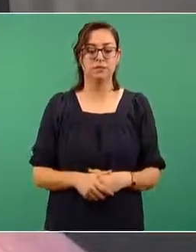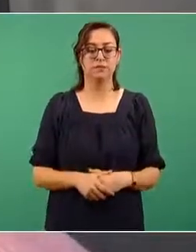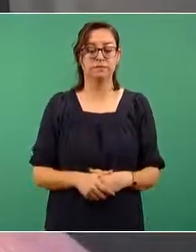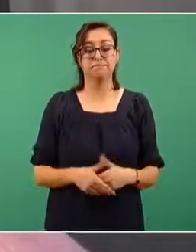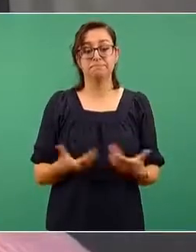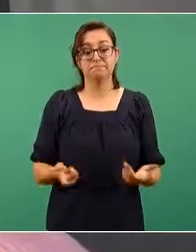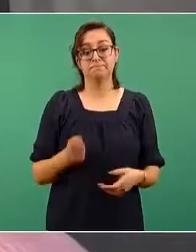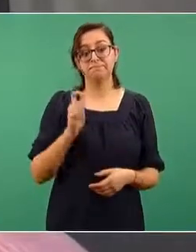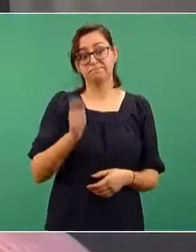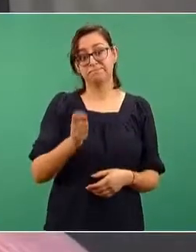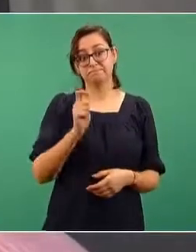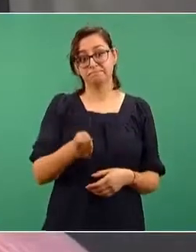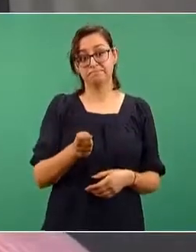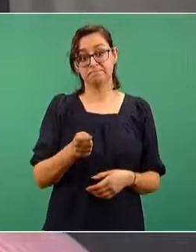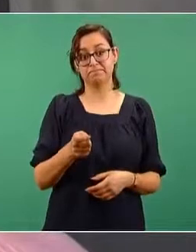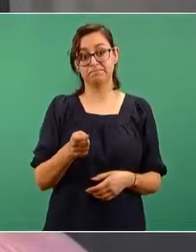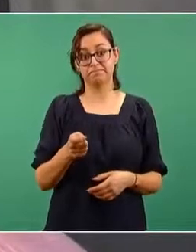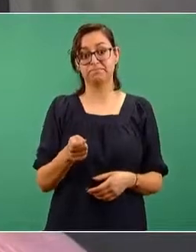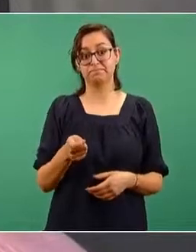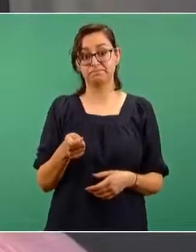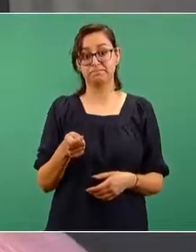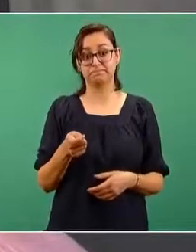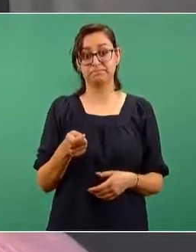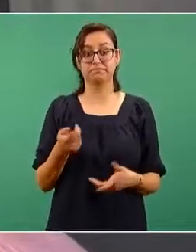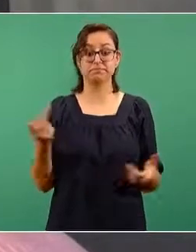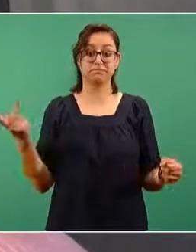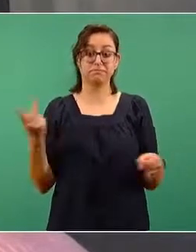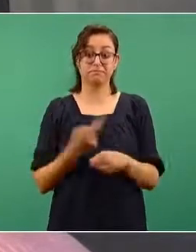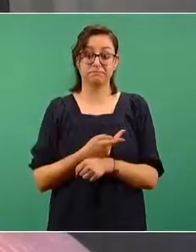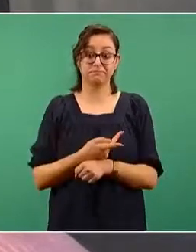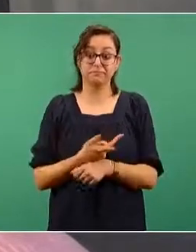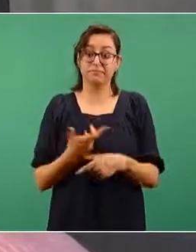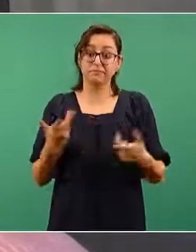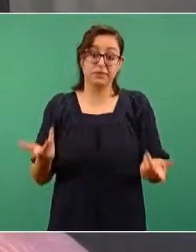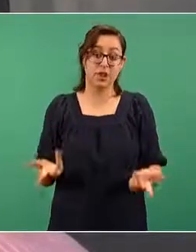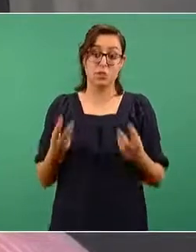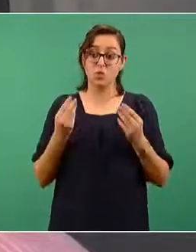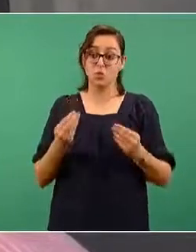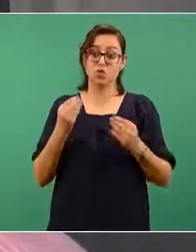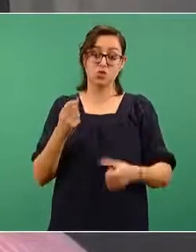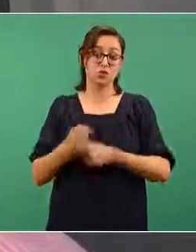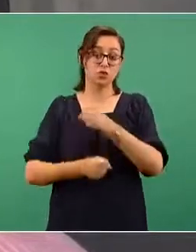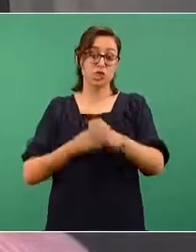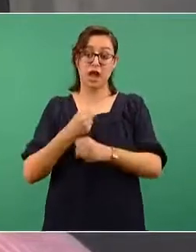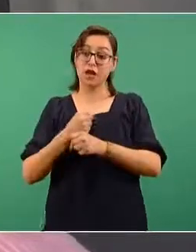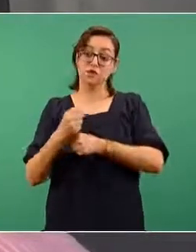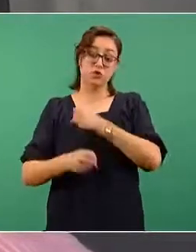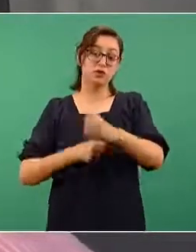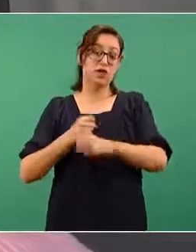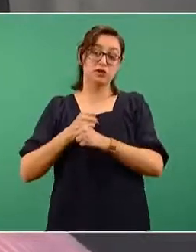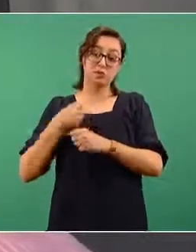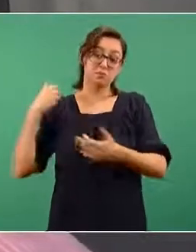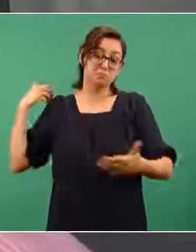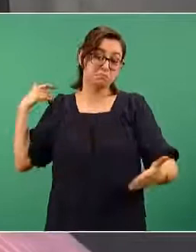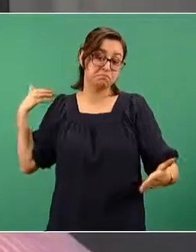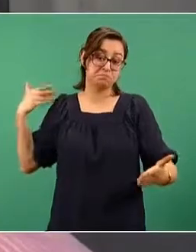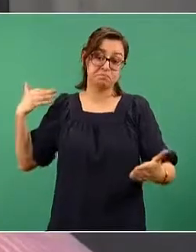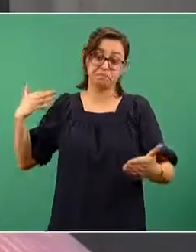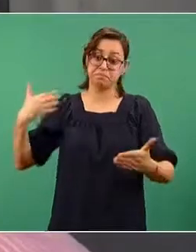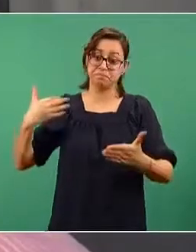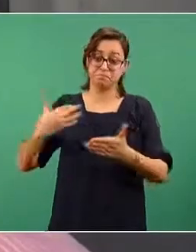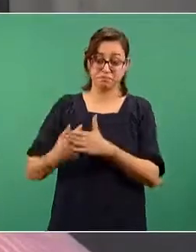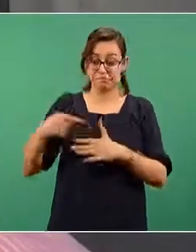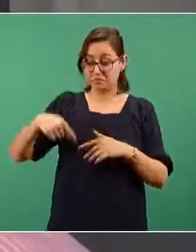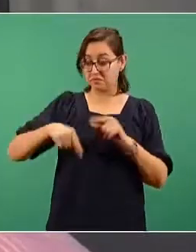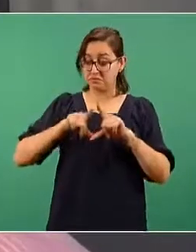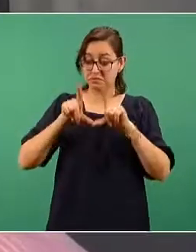luego refleja mucho las consecuencias de las políticas de ciencia y tecnología a lo largo de décadas que no han